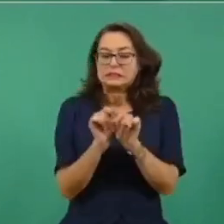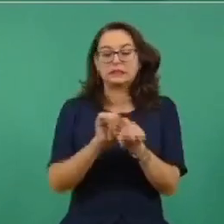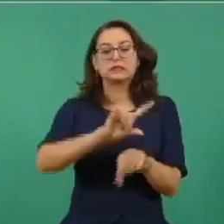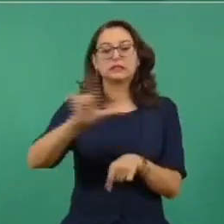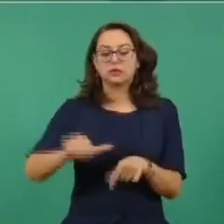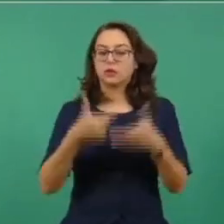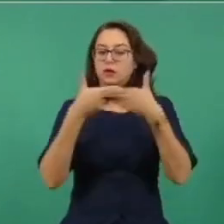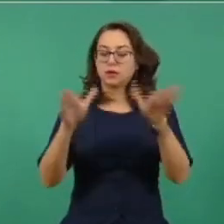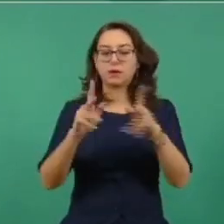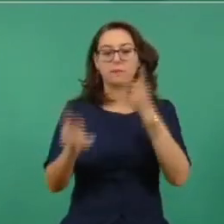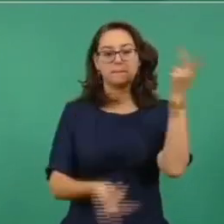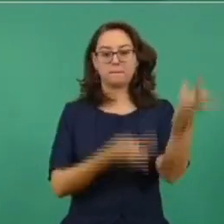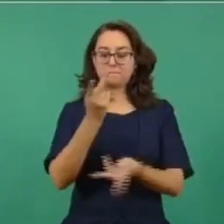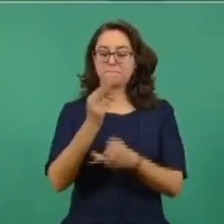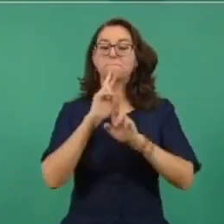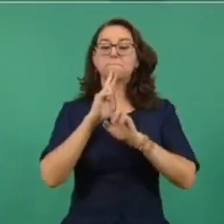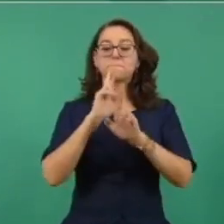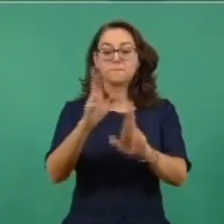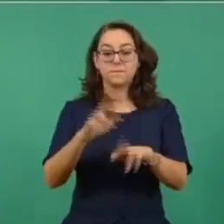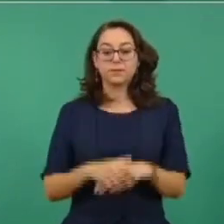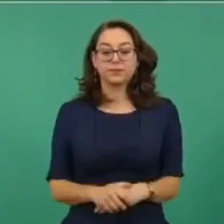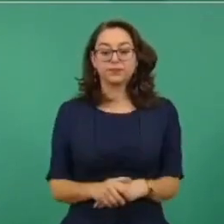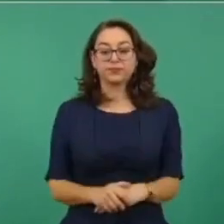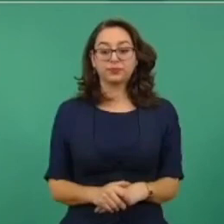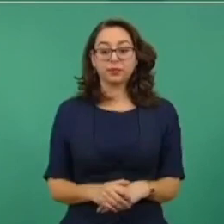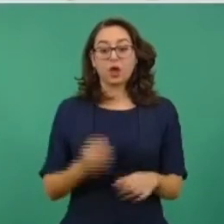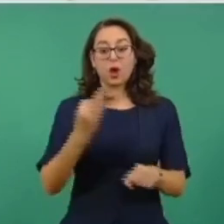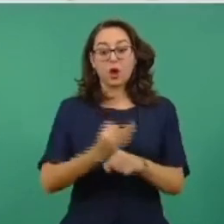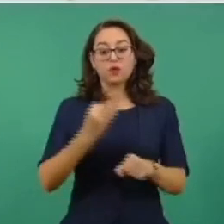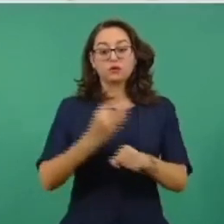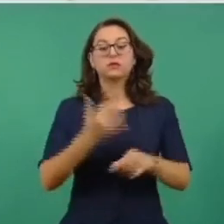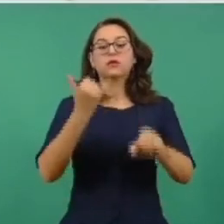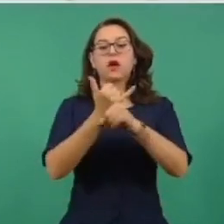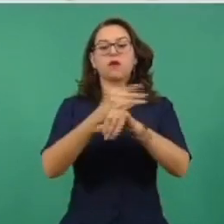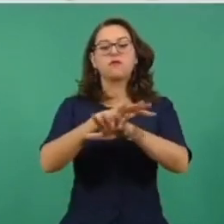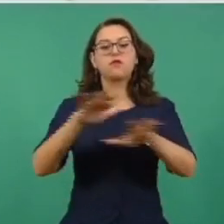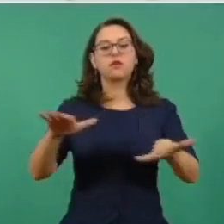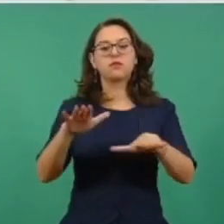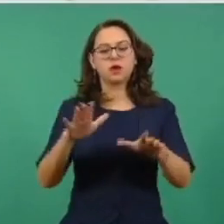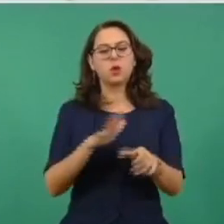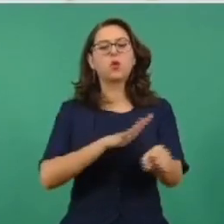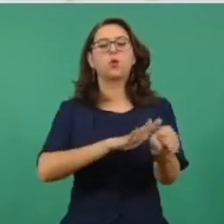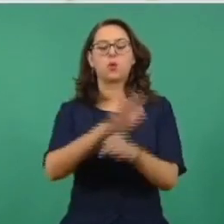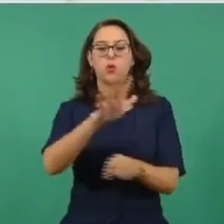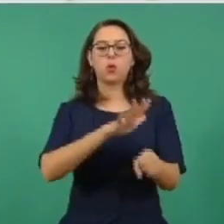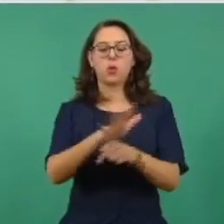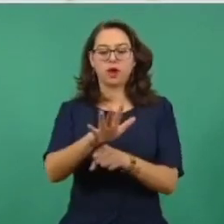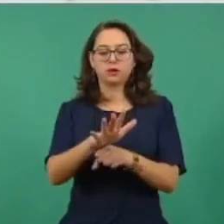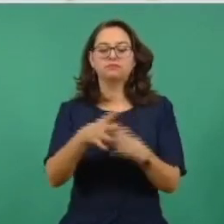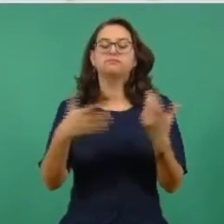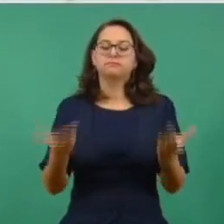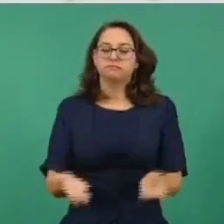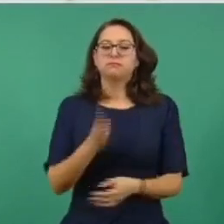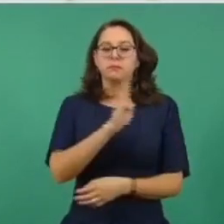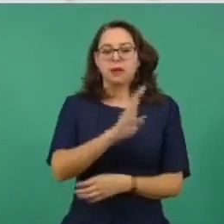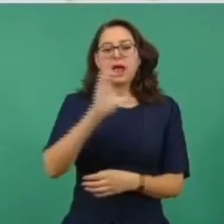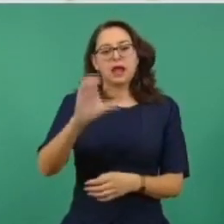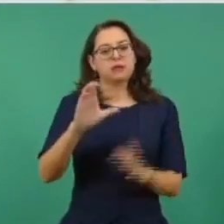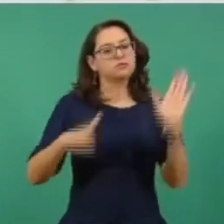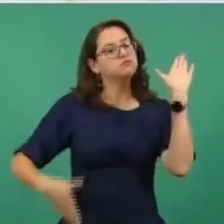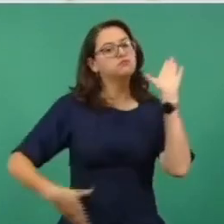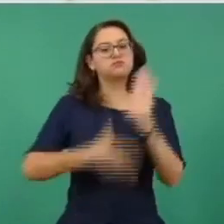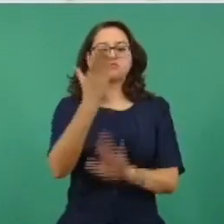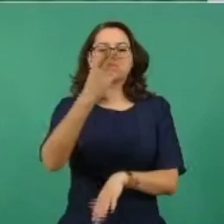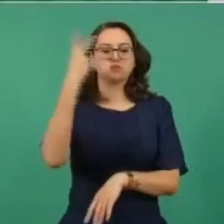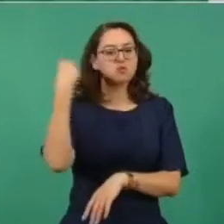decirles que vamos a visitar Baja California, por eso no vamos a tardar mucho en